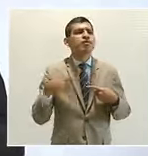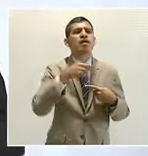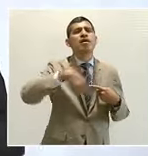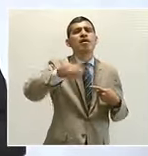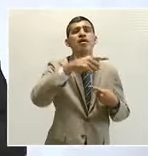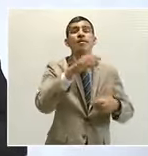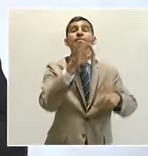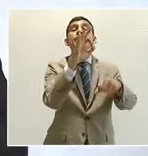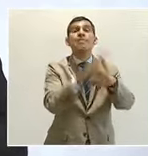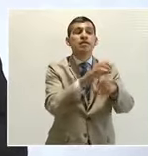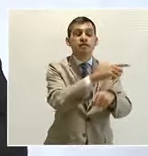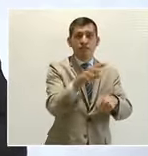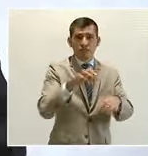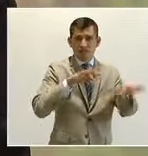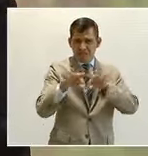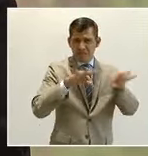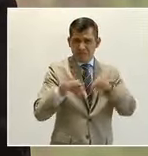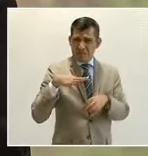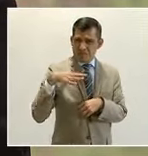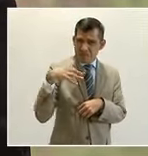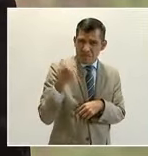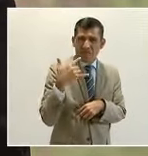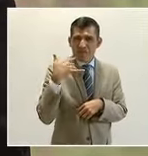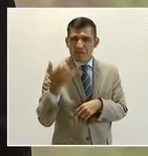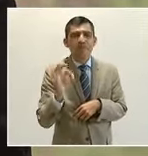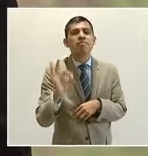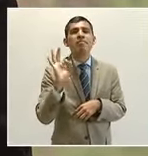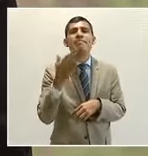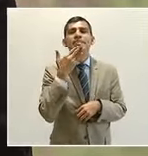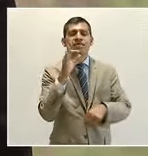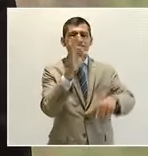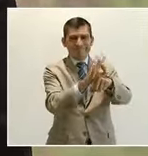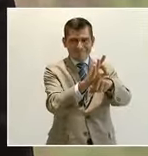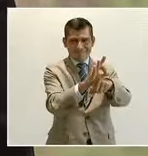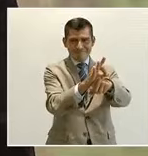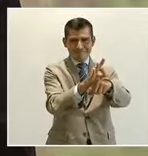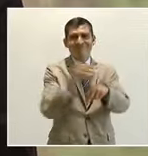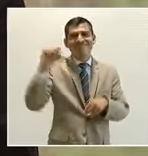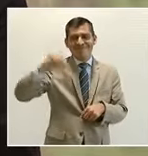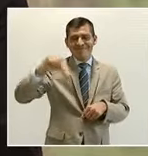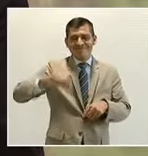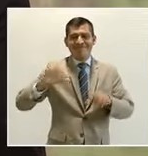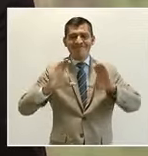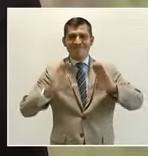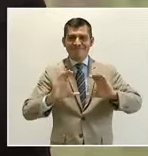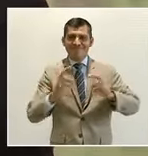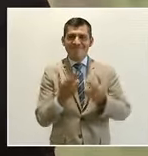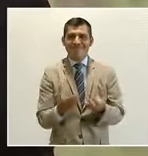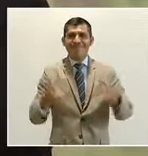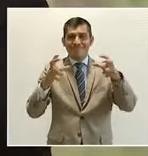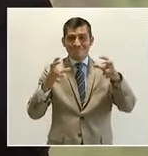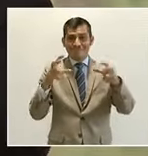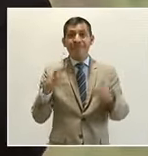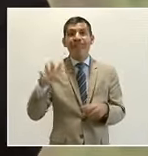su esfuerzo también aquí en chilchota se